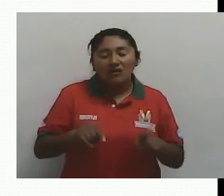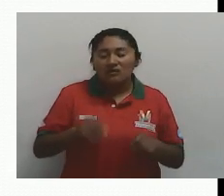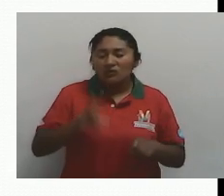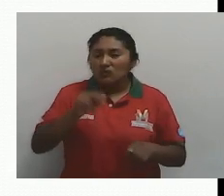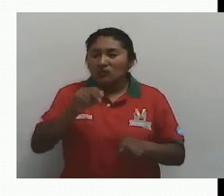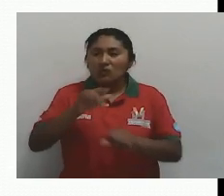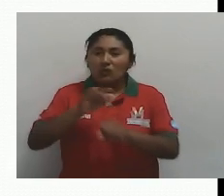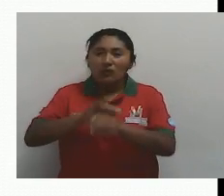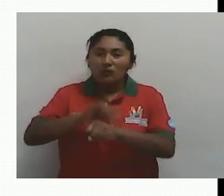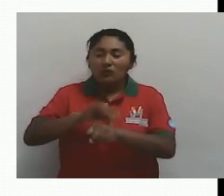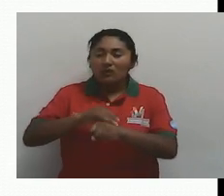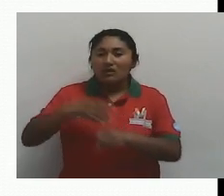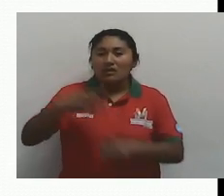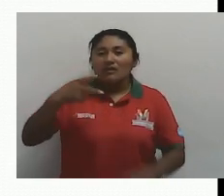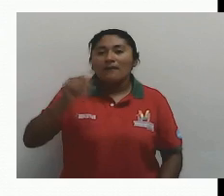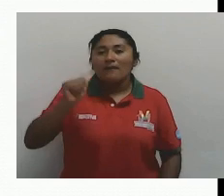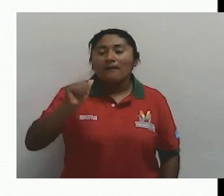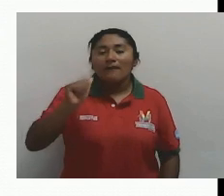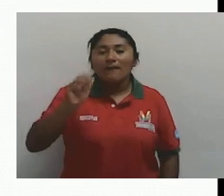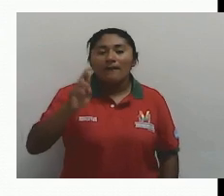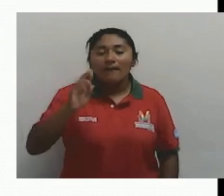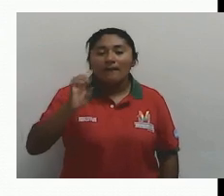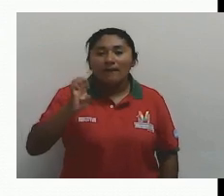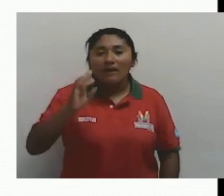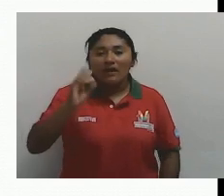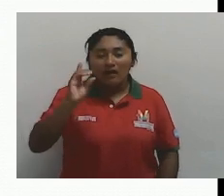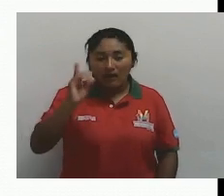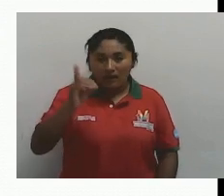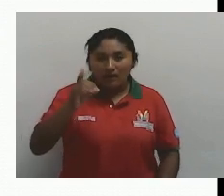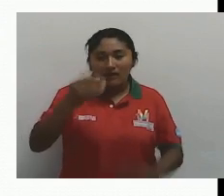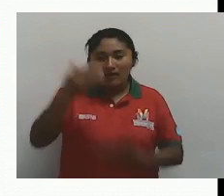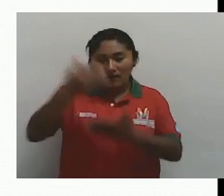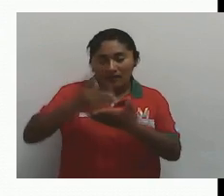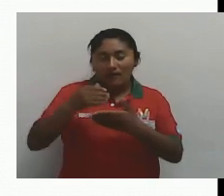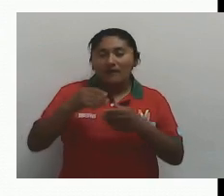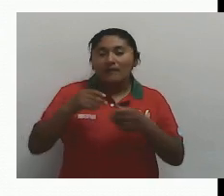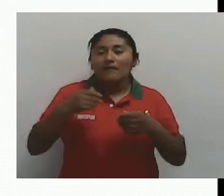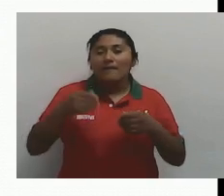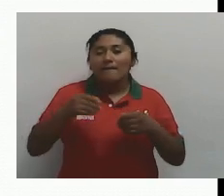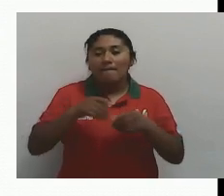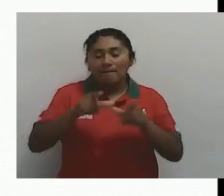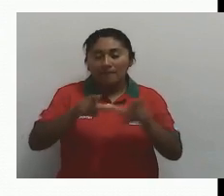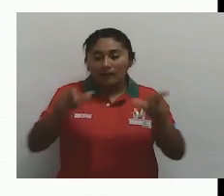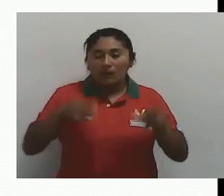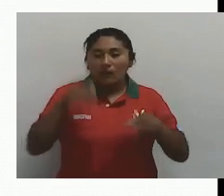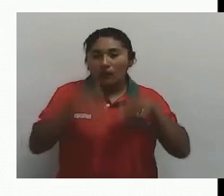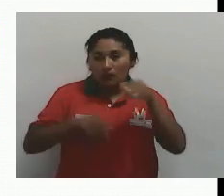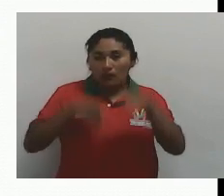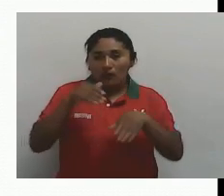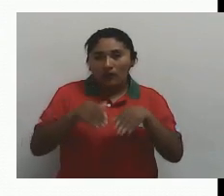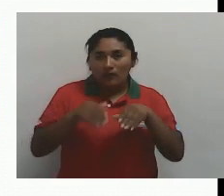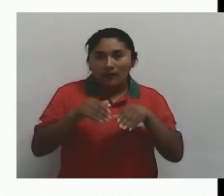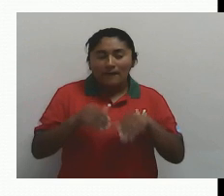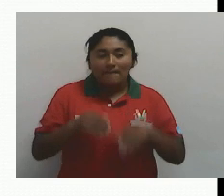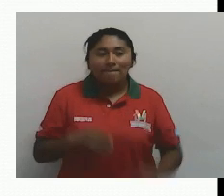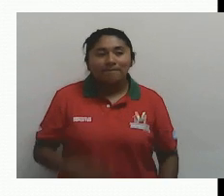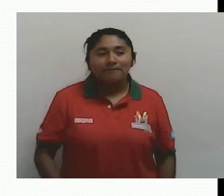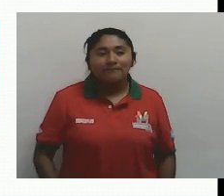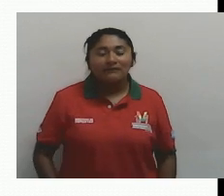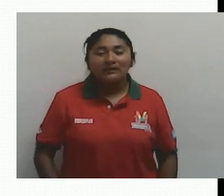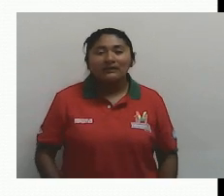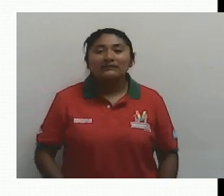Otra de las reglas es que al llegar a la meta final, el nadador debe tocar la pared en posición manteniéndose de